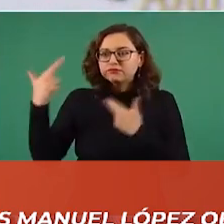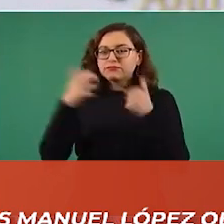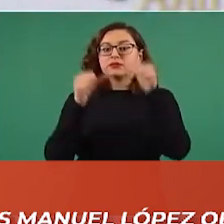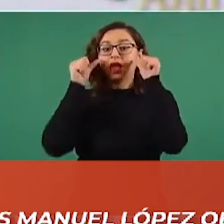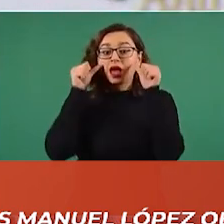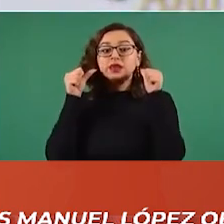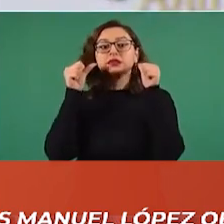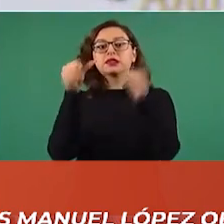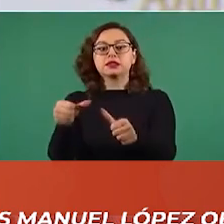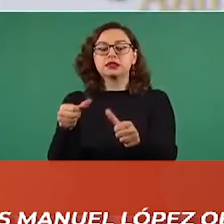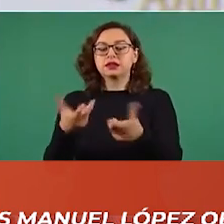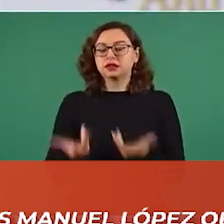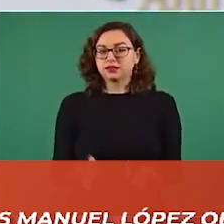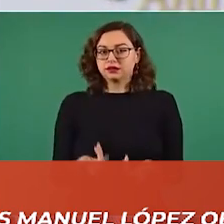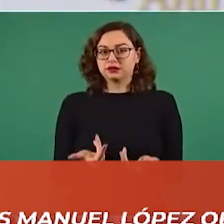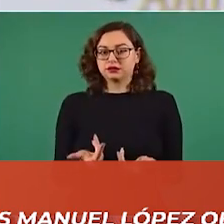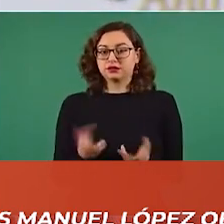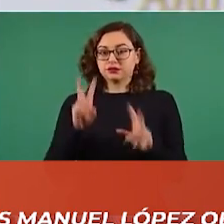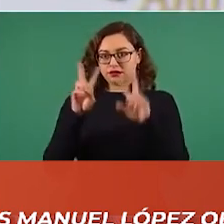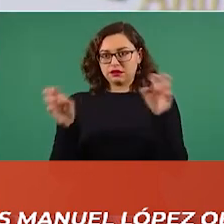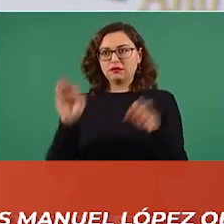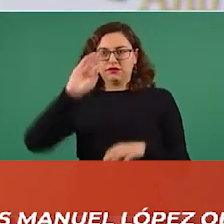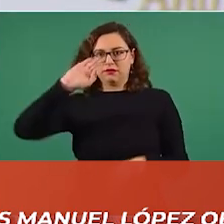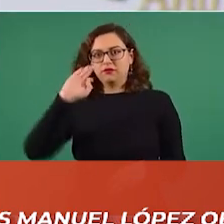Porque sin duda,